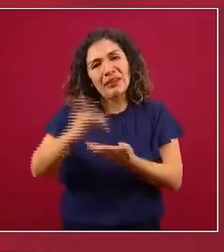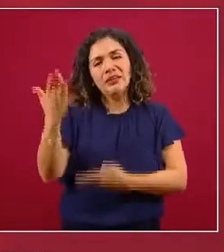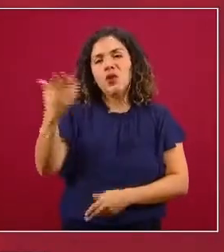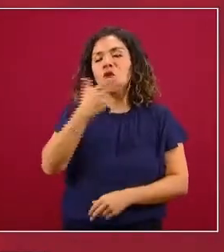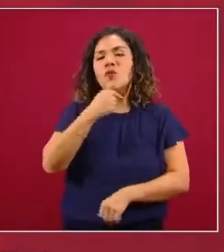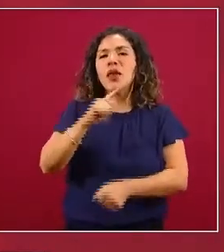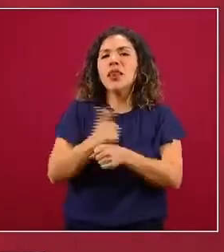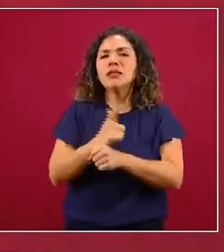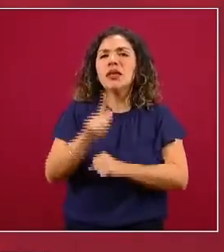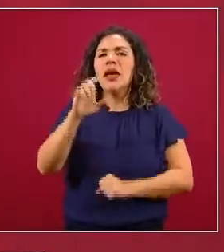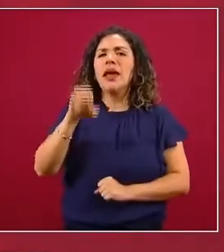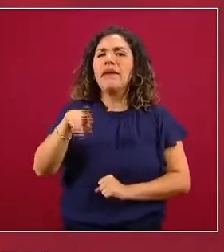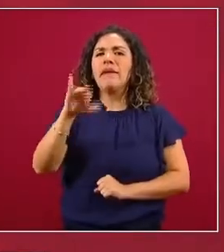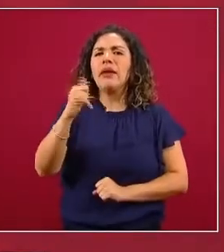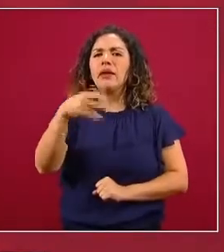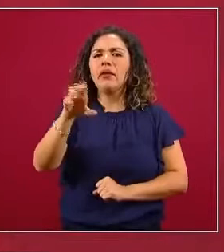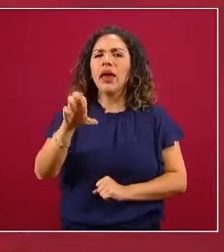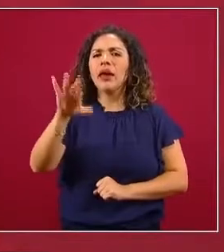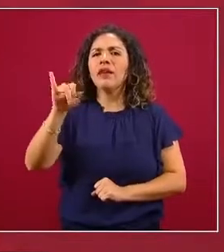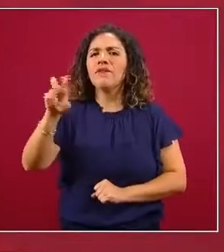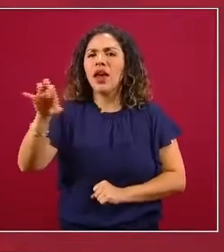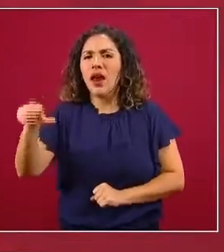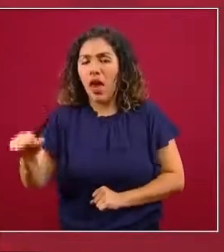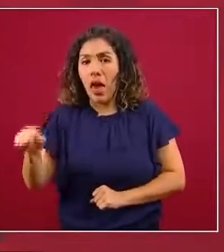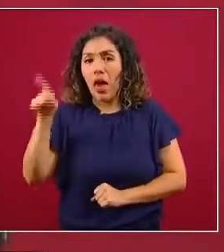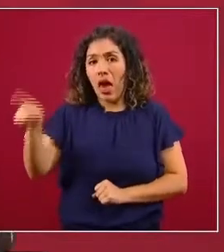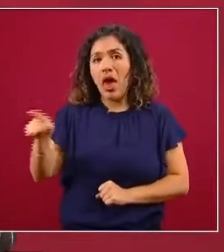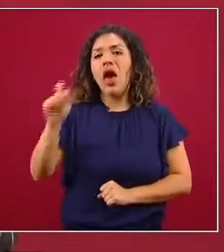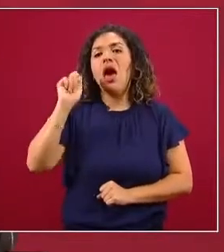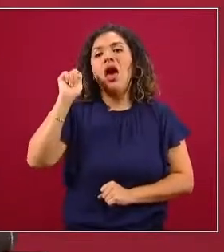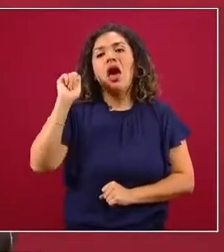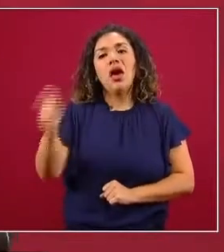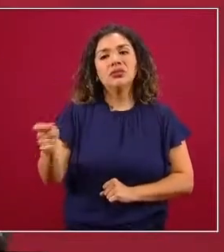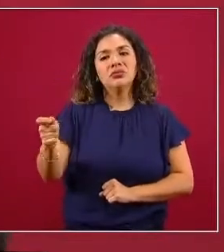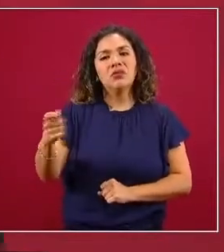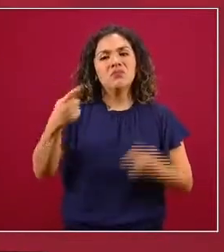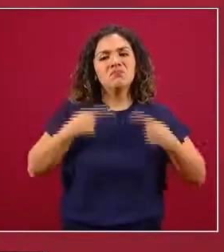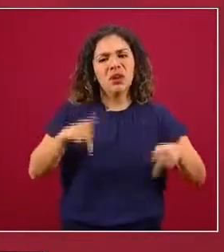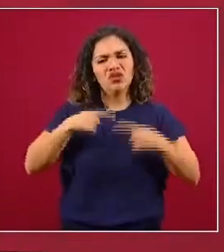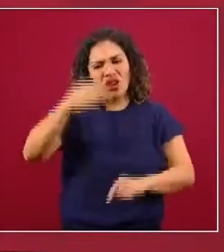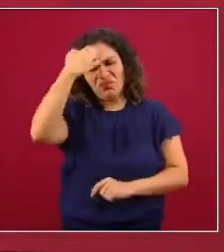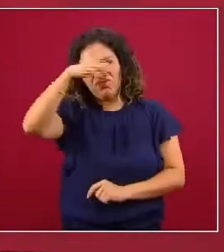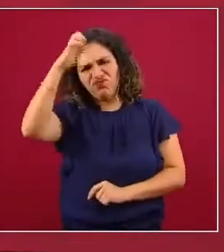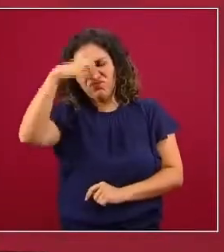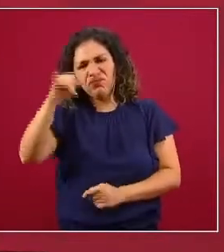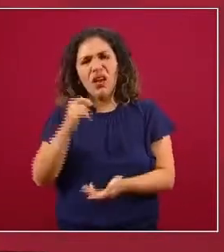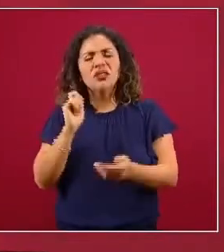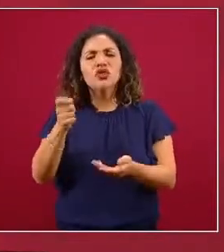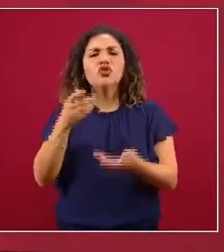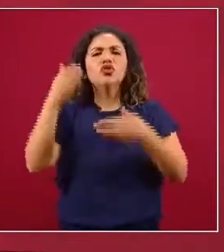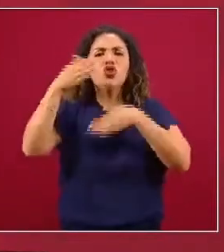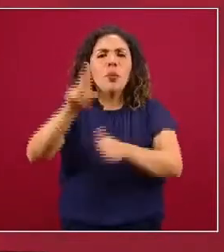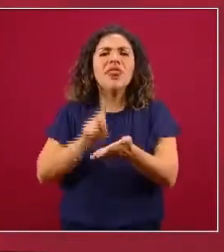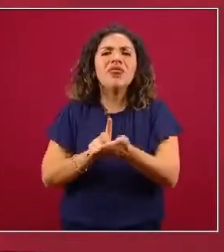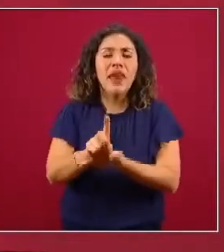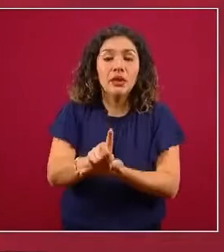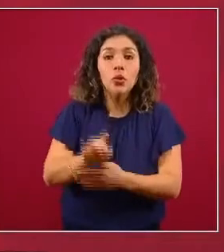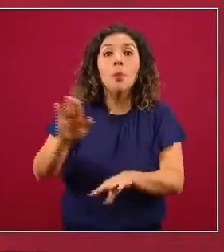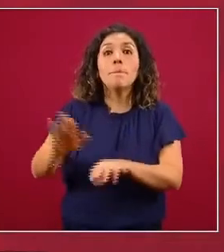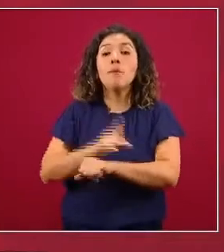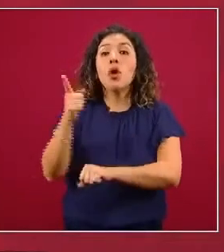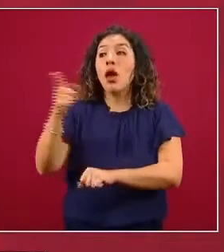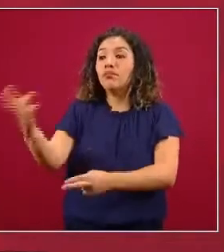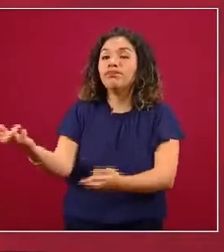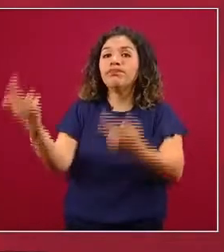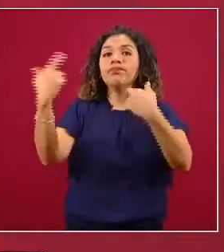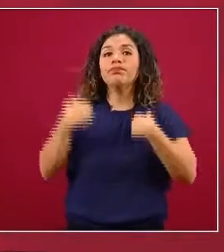licenciado Enrique Rivera Siqueiros, quien es un experto en Derecho, primero porque nos regaló